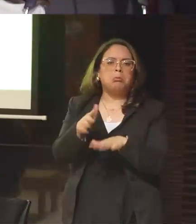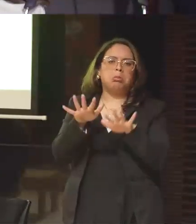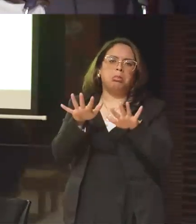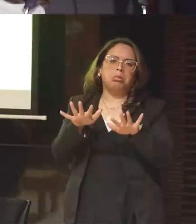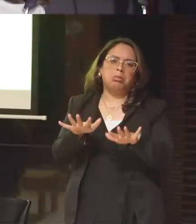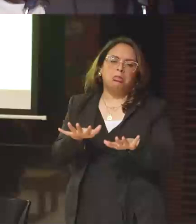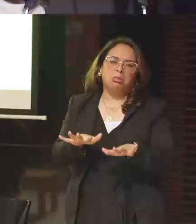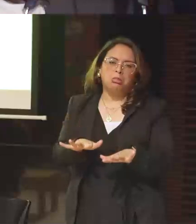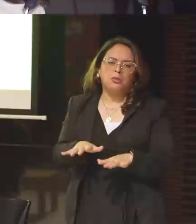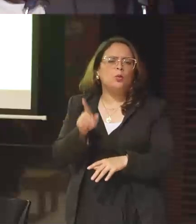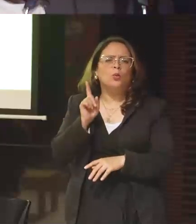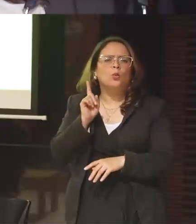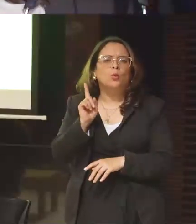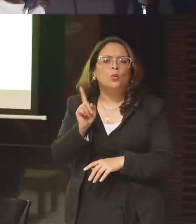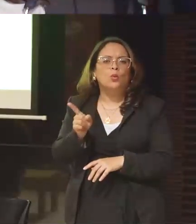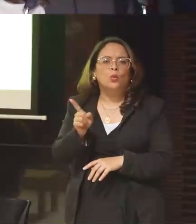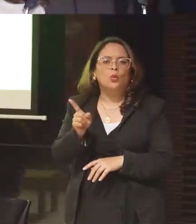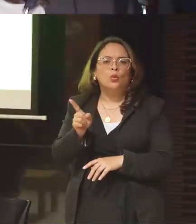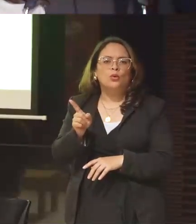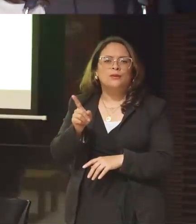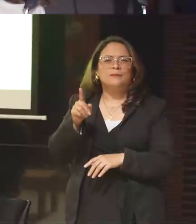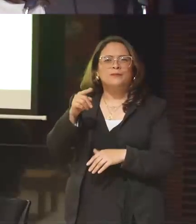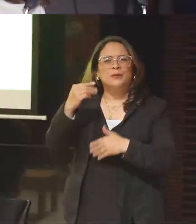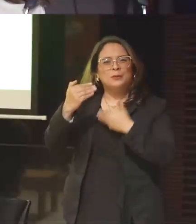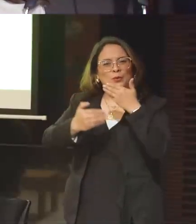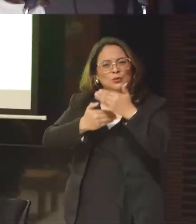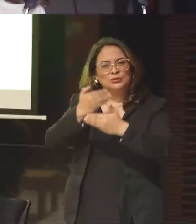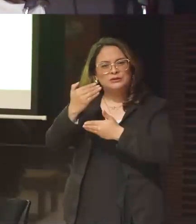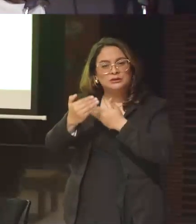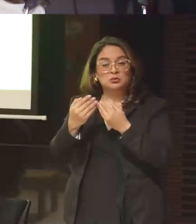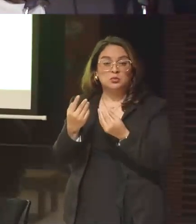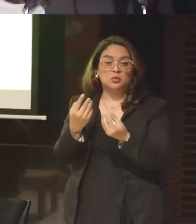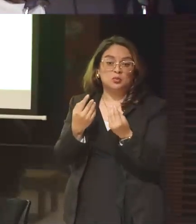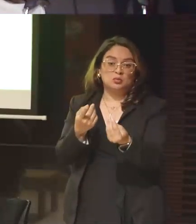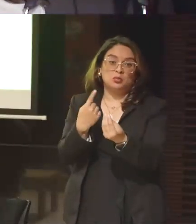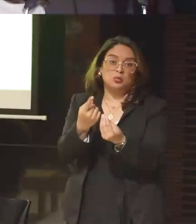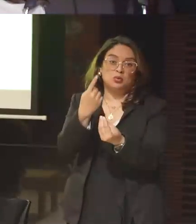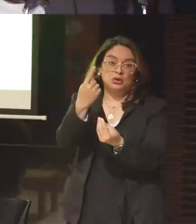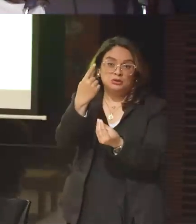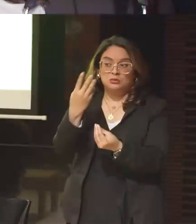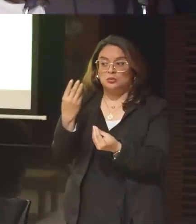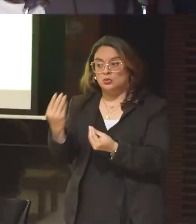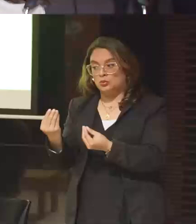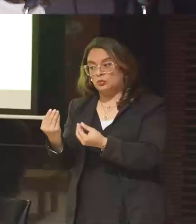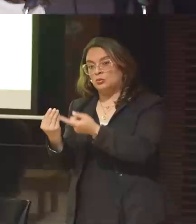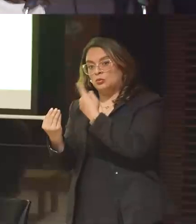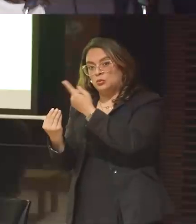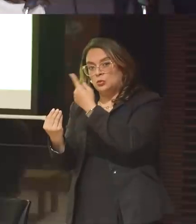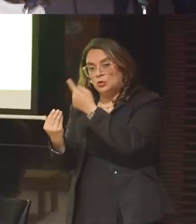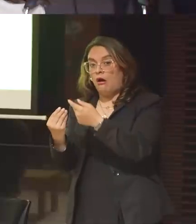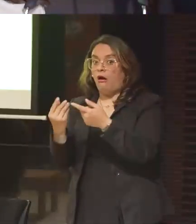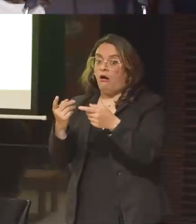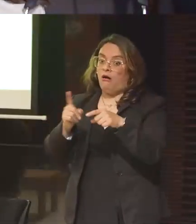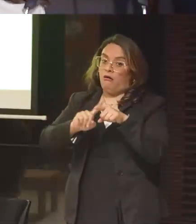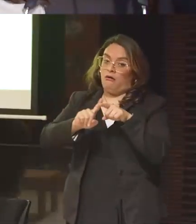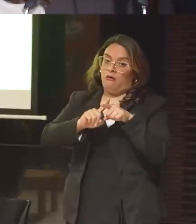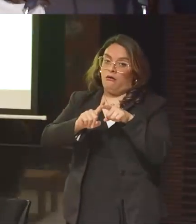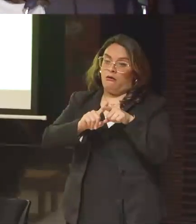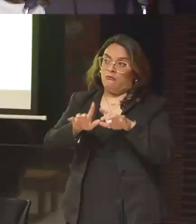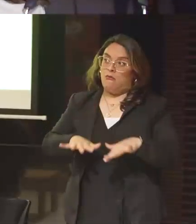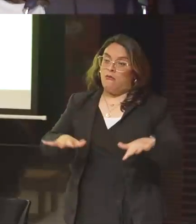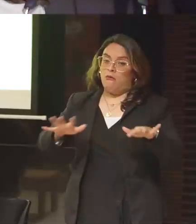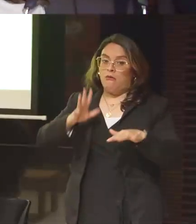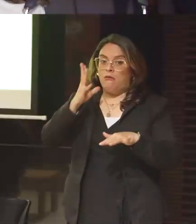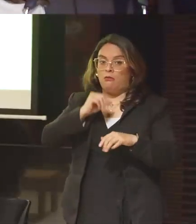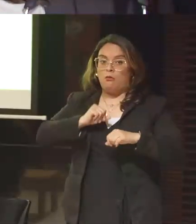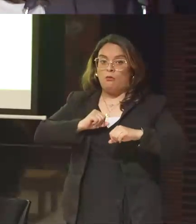ejercicio de la politización, seguramente. Porque entonces ya no es el transporte maravilloso para los bogotanos, que además es